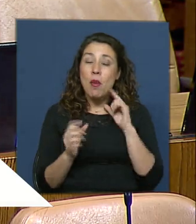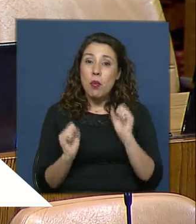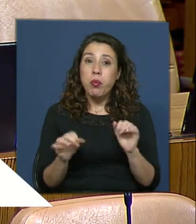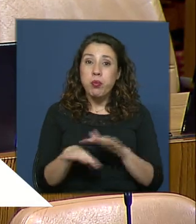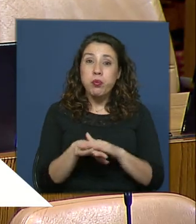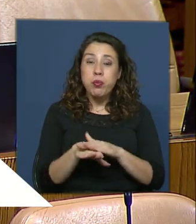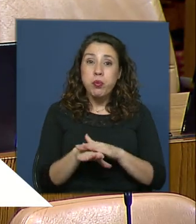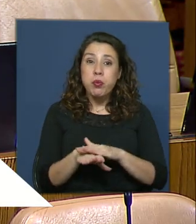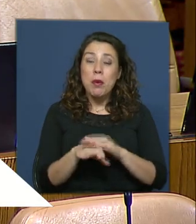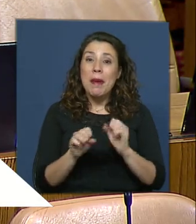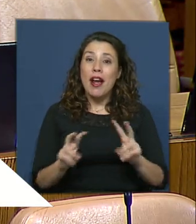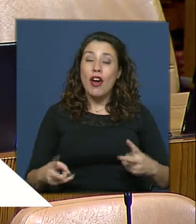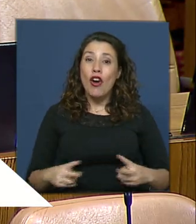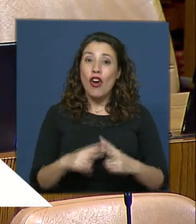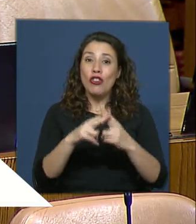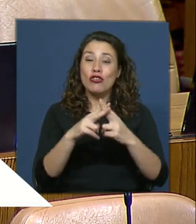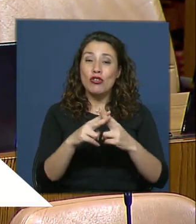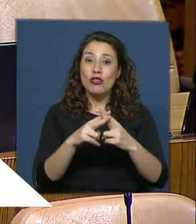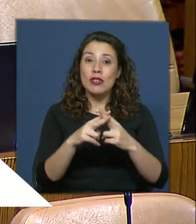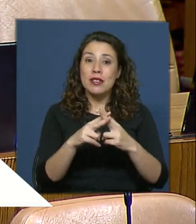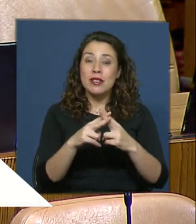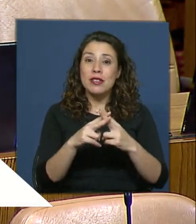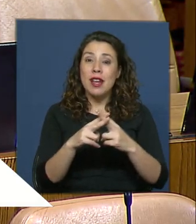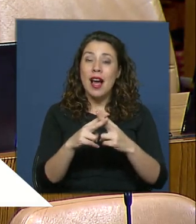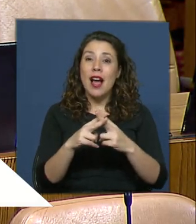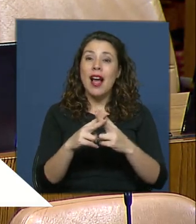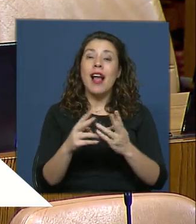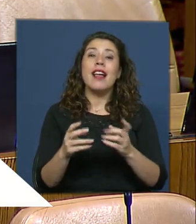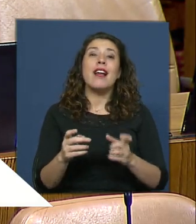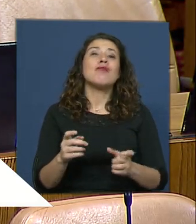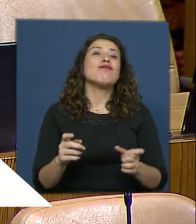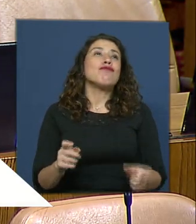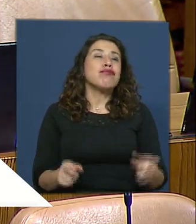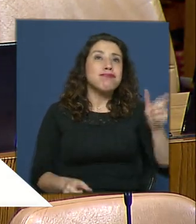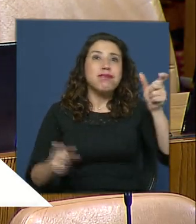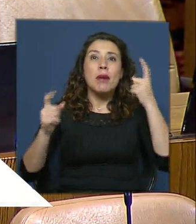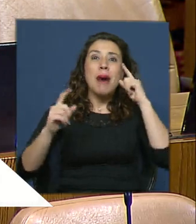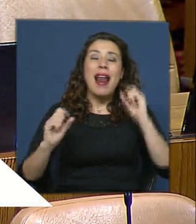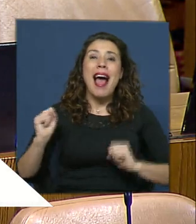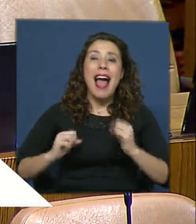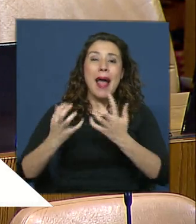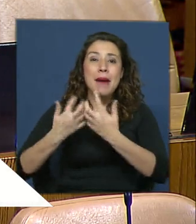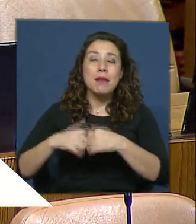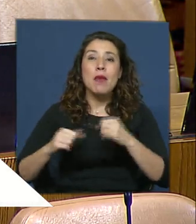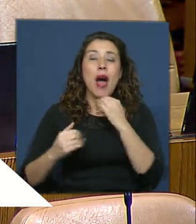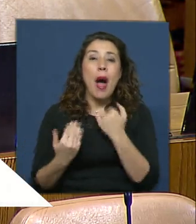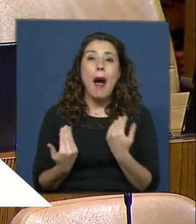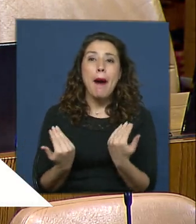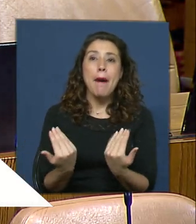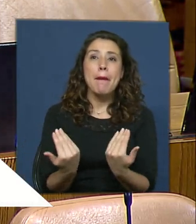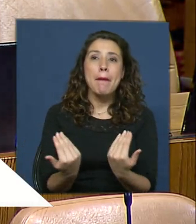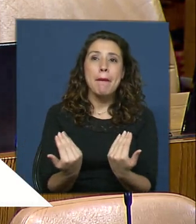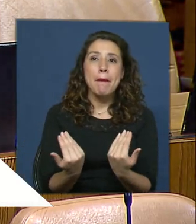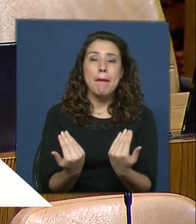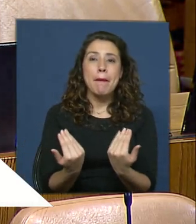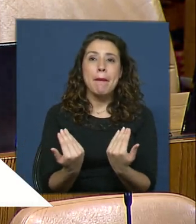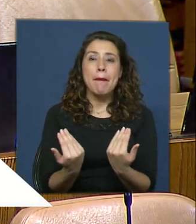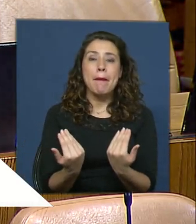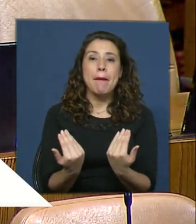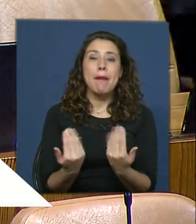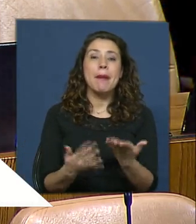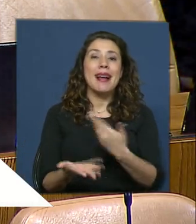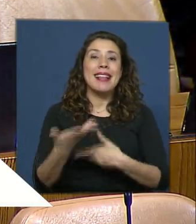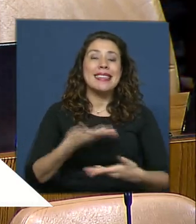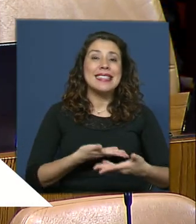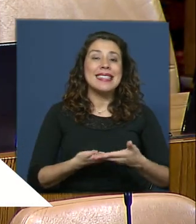disponibles para la construcción de zonas o barrios industriales pueda agilizarse el proceso, ya sea de